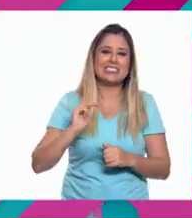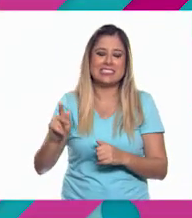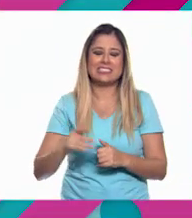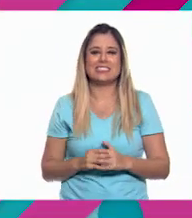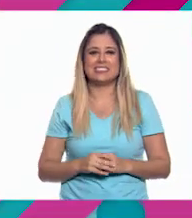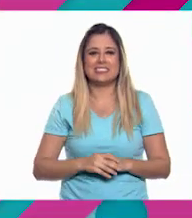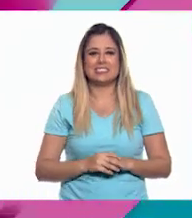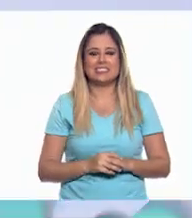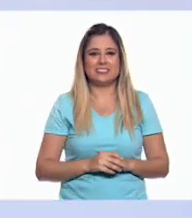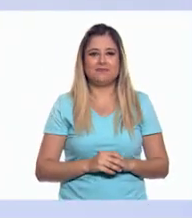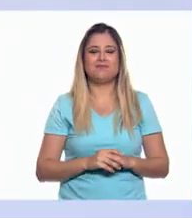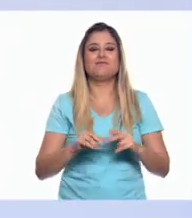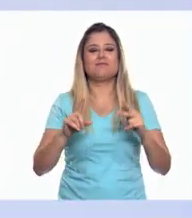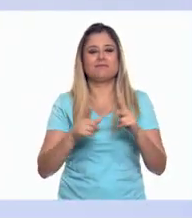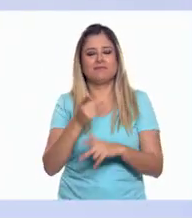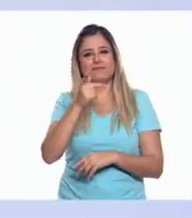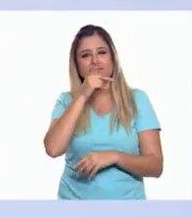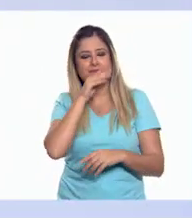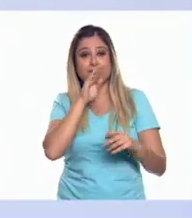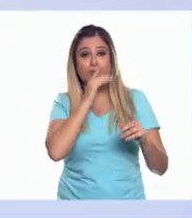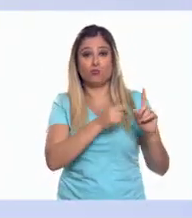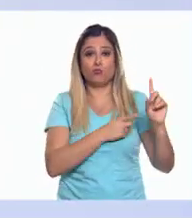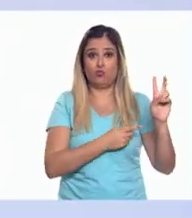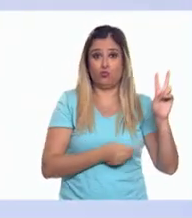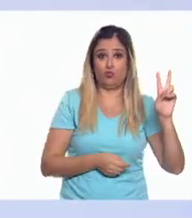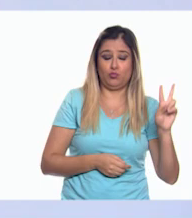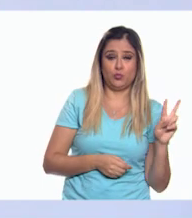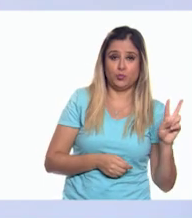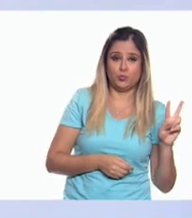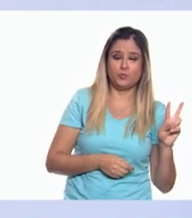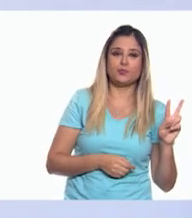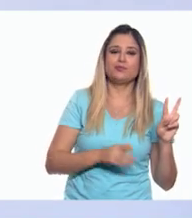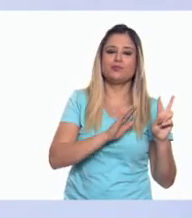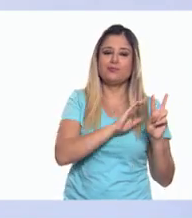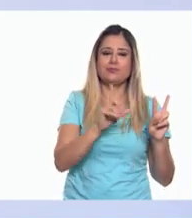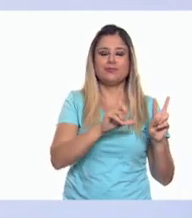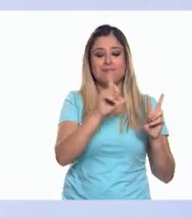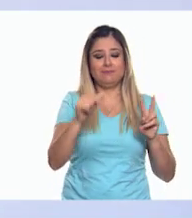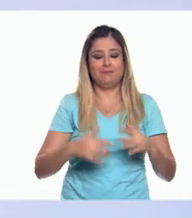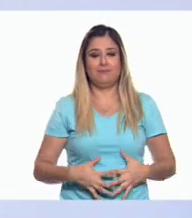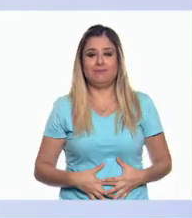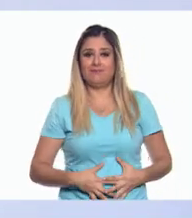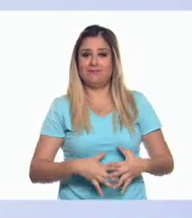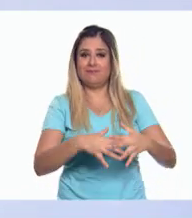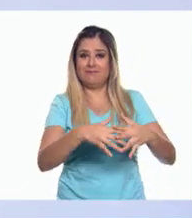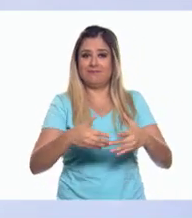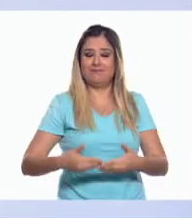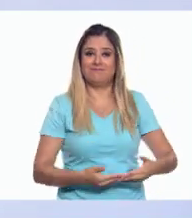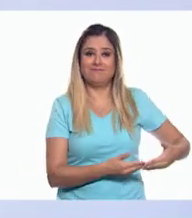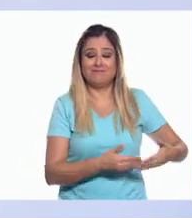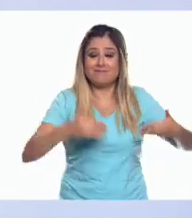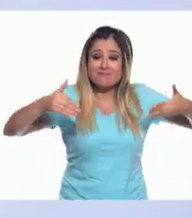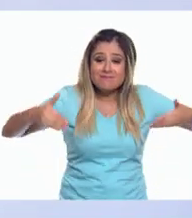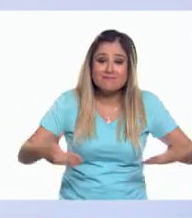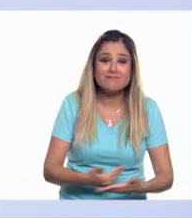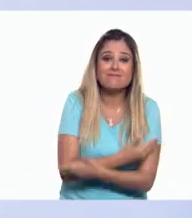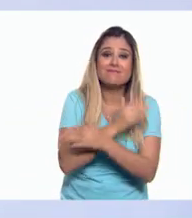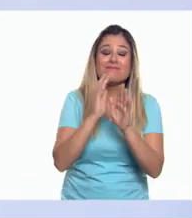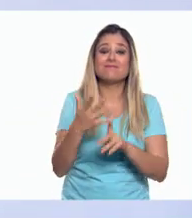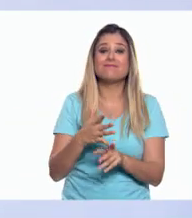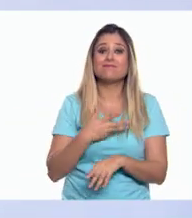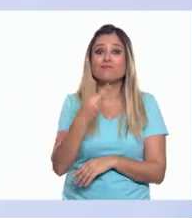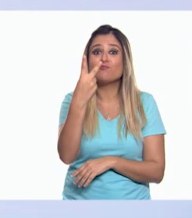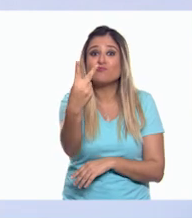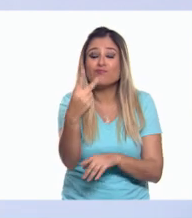Empezaron por los dos papás solitos, que ya estaban esperando un bebé y ahora ya tienen